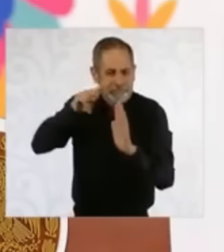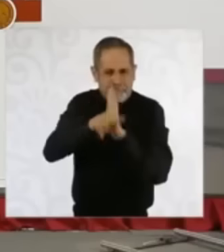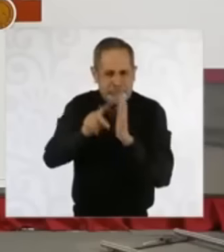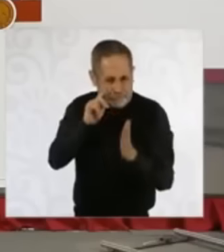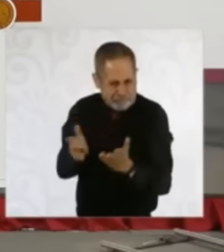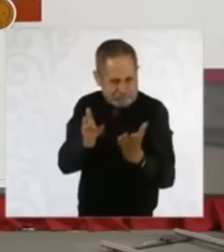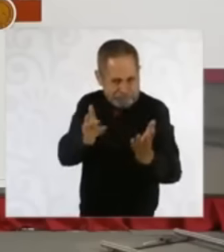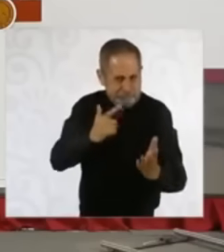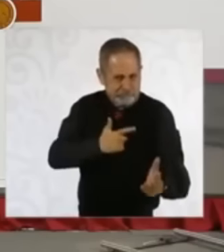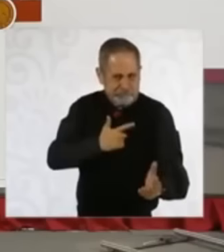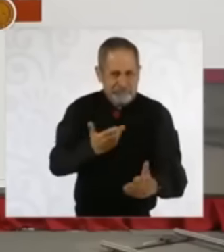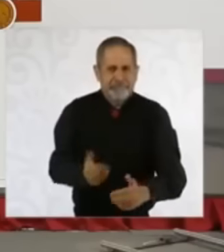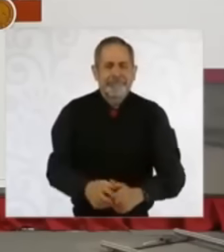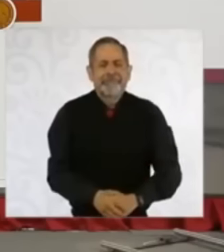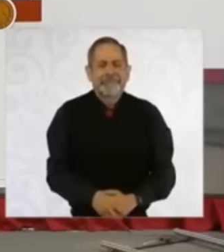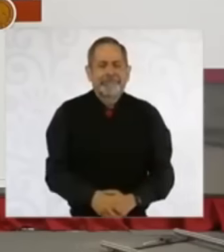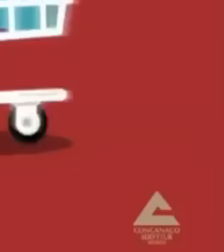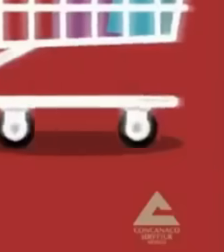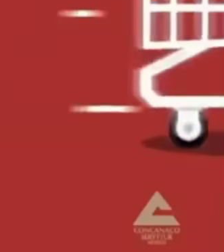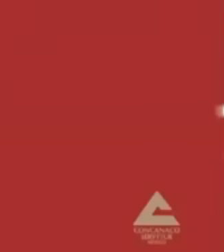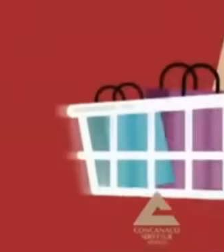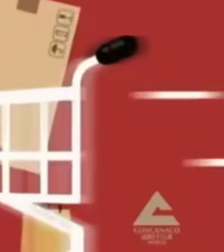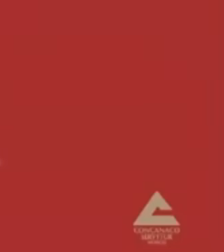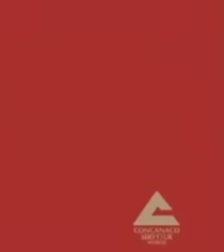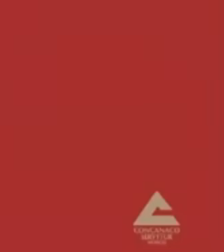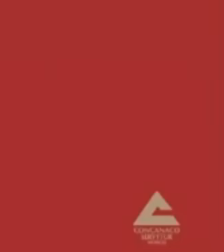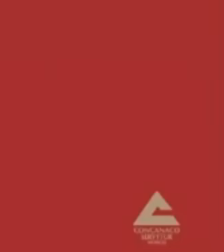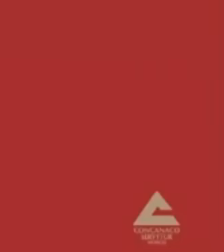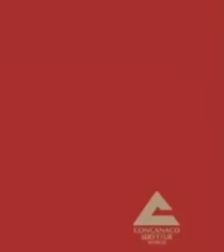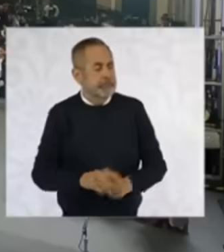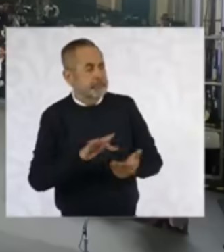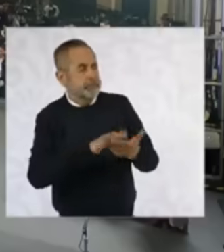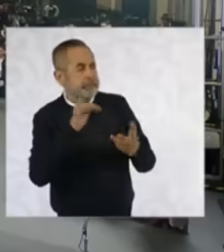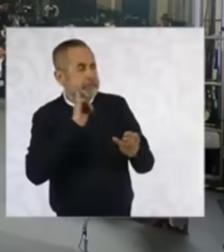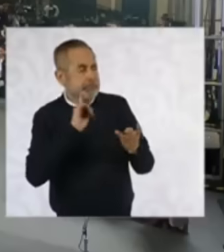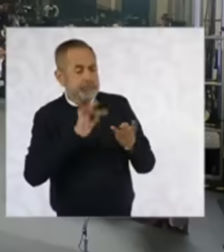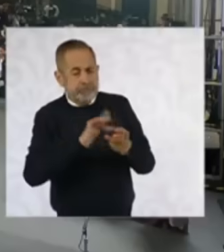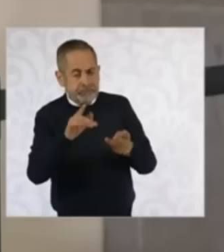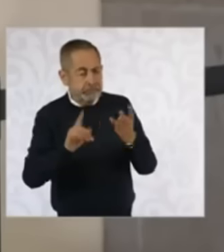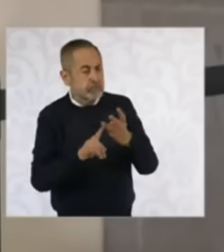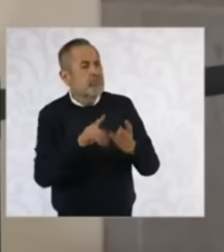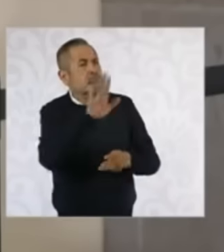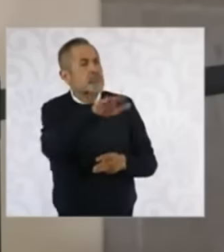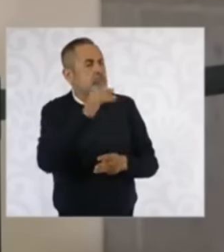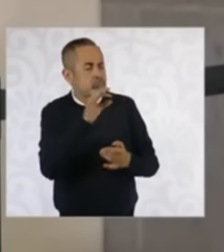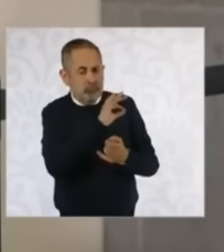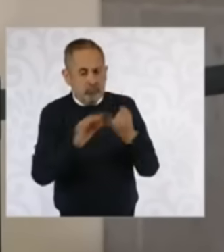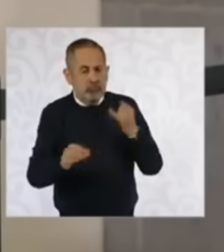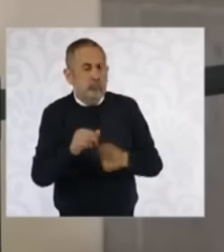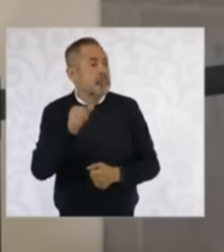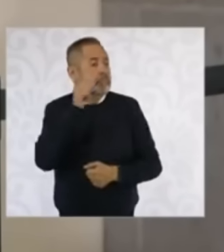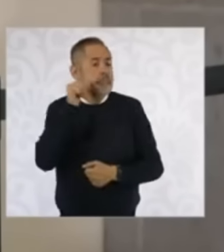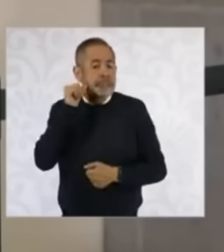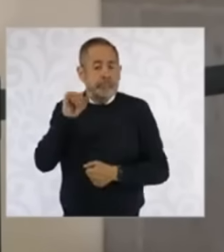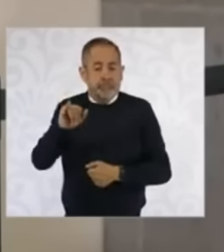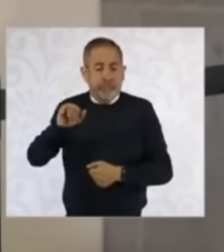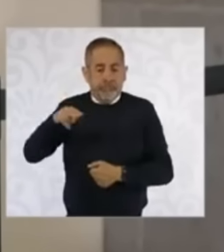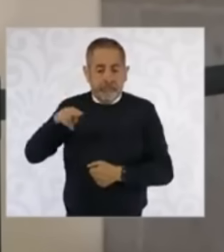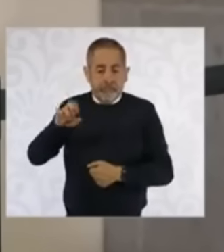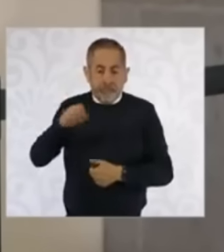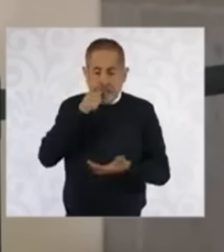fiesta comercial escuchemos a nuestra querida presidenta Claudia el ayer mandó una carta a la